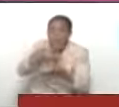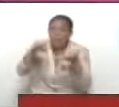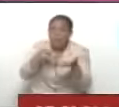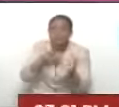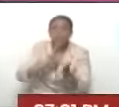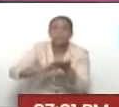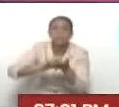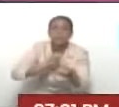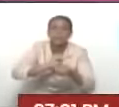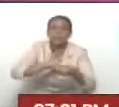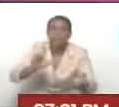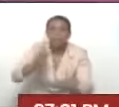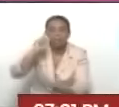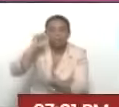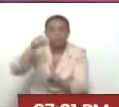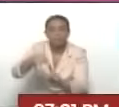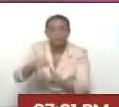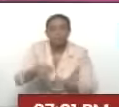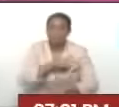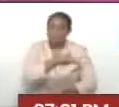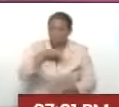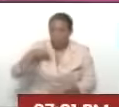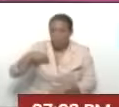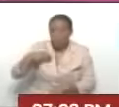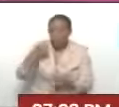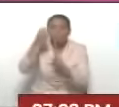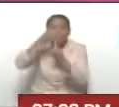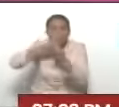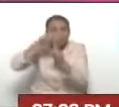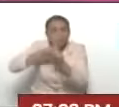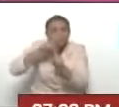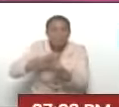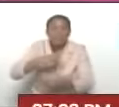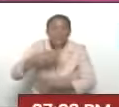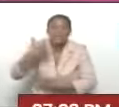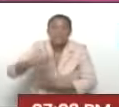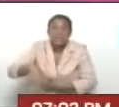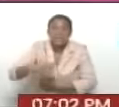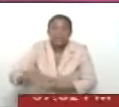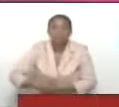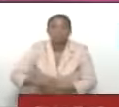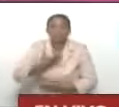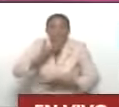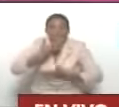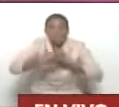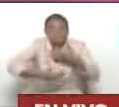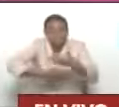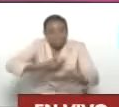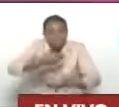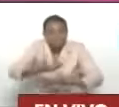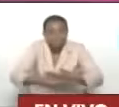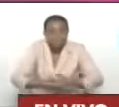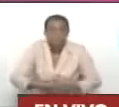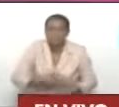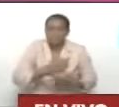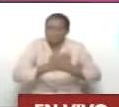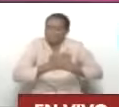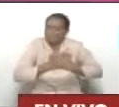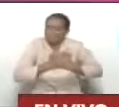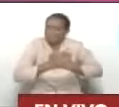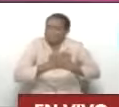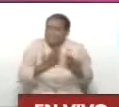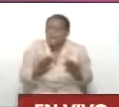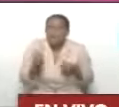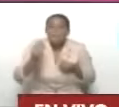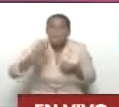Aquí vamos nosotros, perseverando en este camino, persistentes, amando cada vez